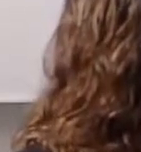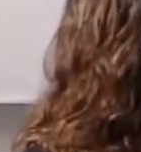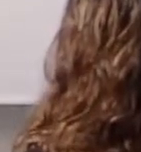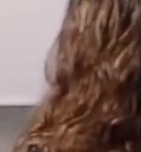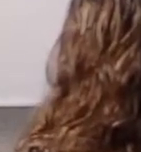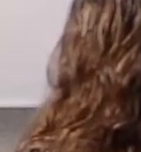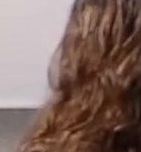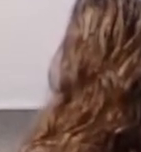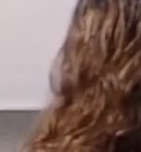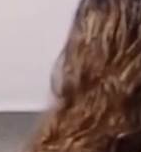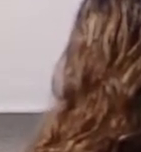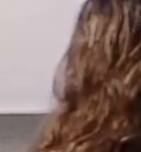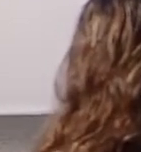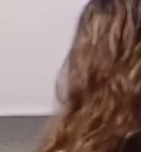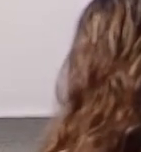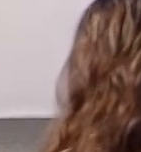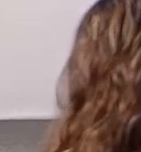terminarlos.